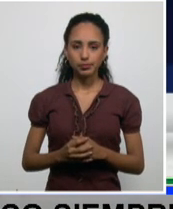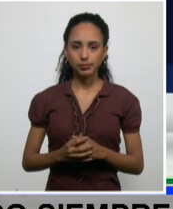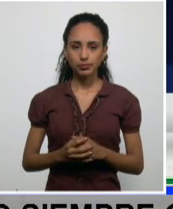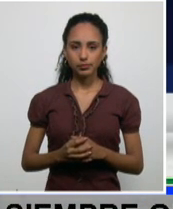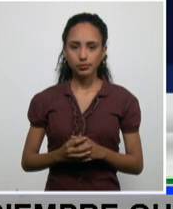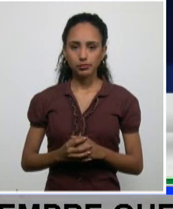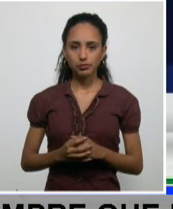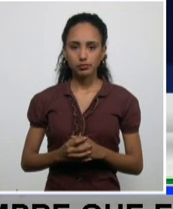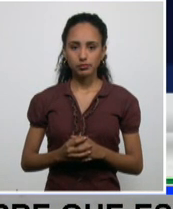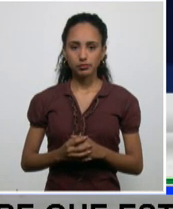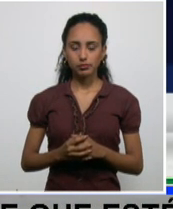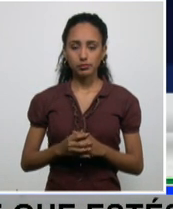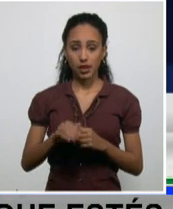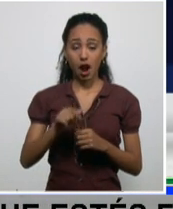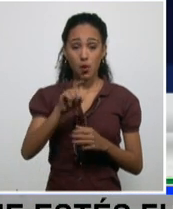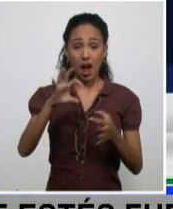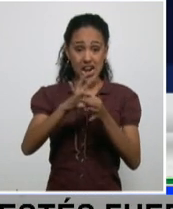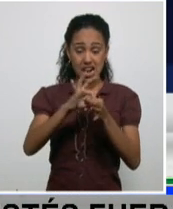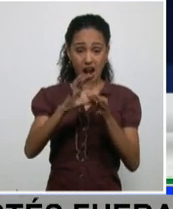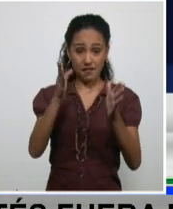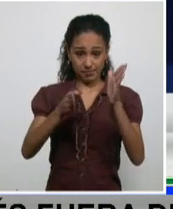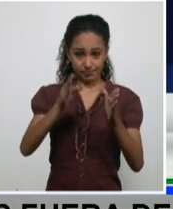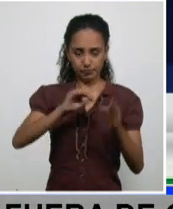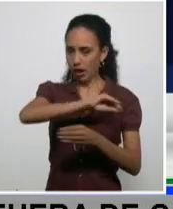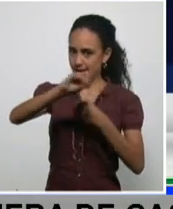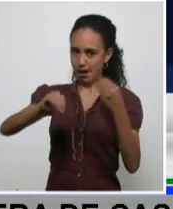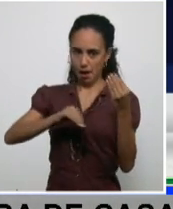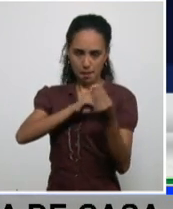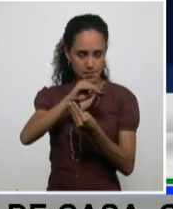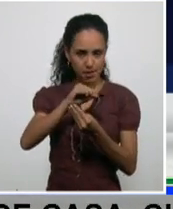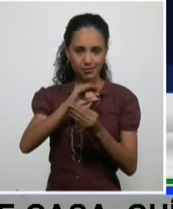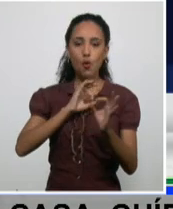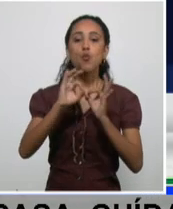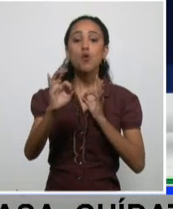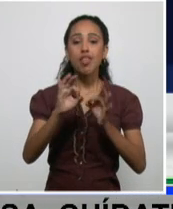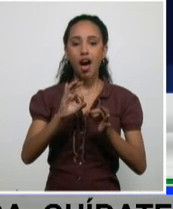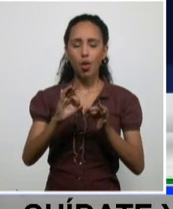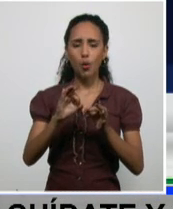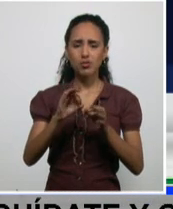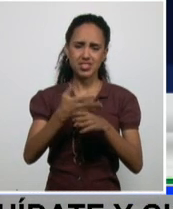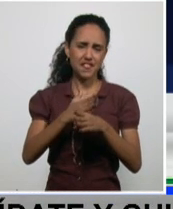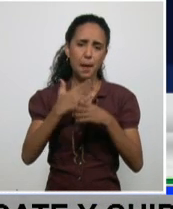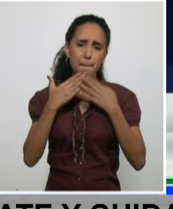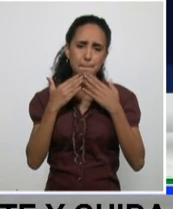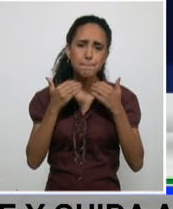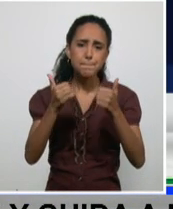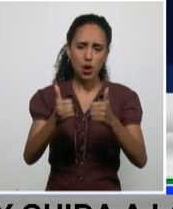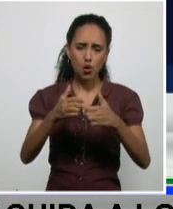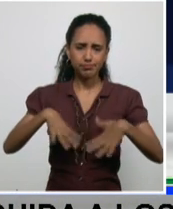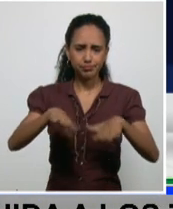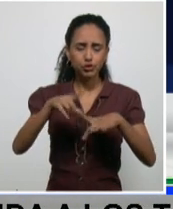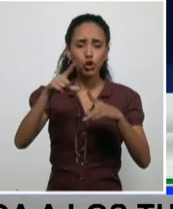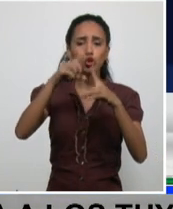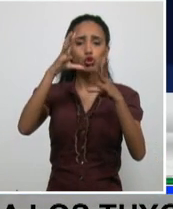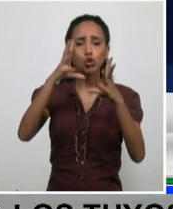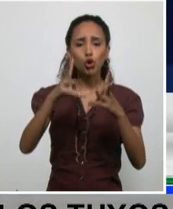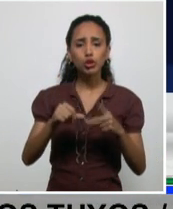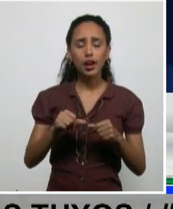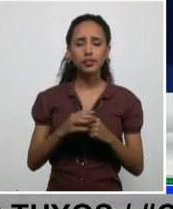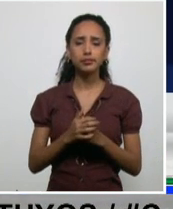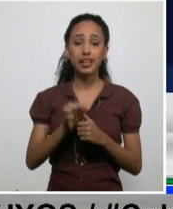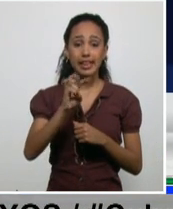Salieron de parte de grave para de cuidado, o sea, mejoraron en su evolución, un total de